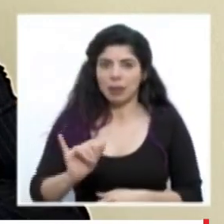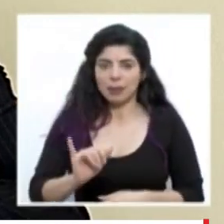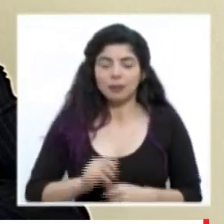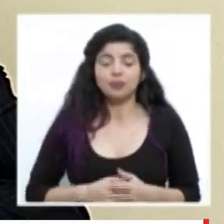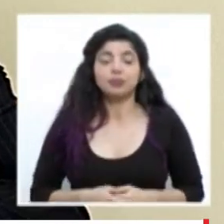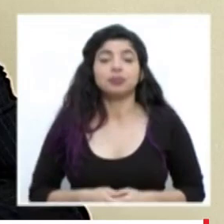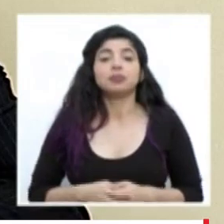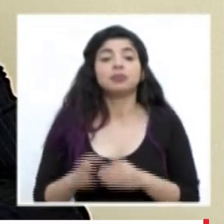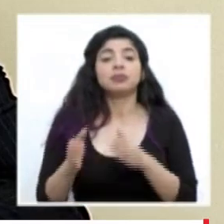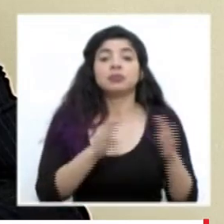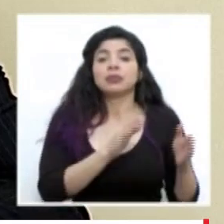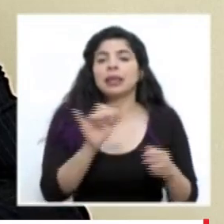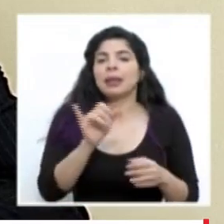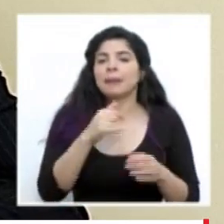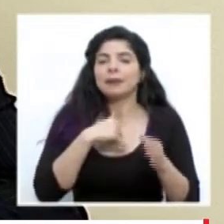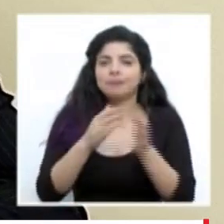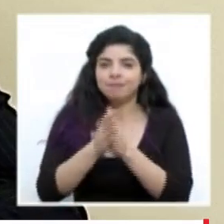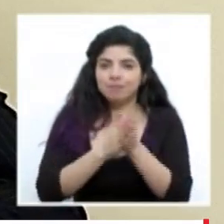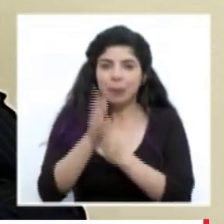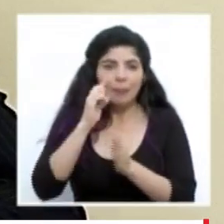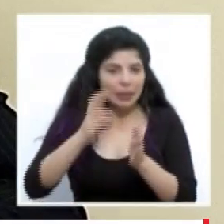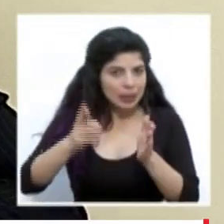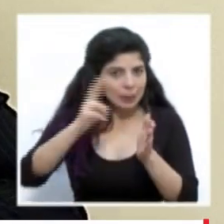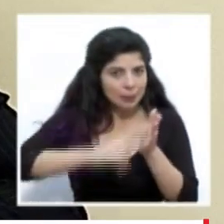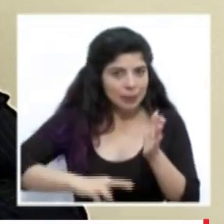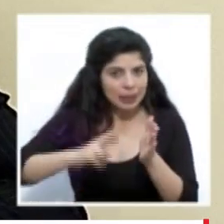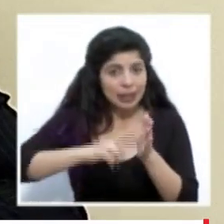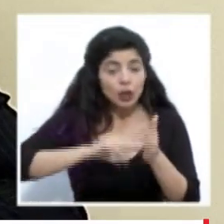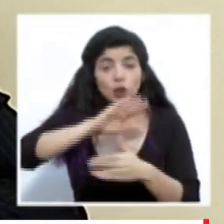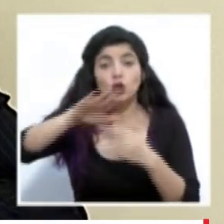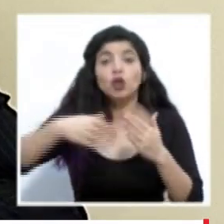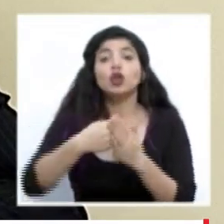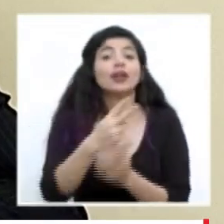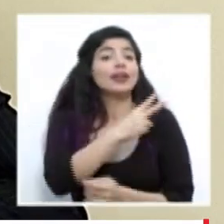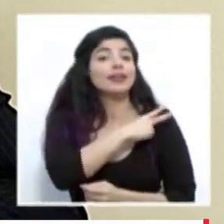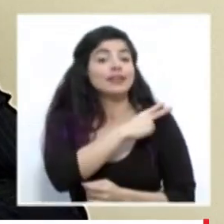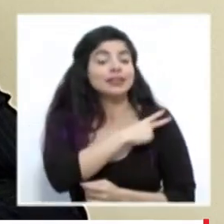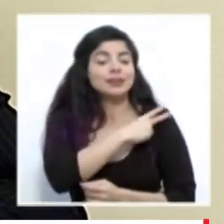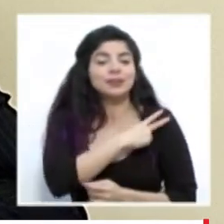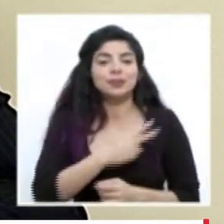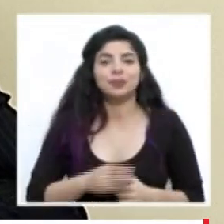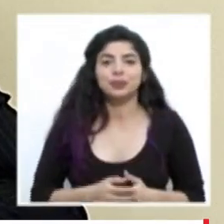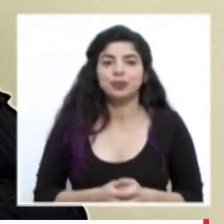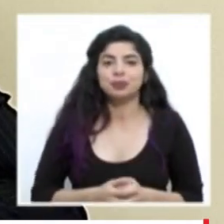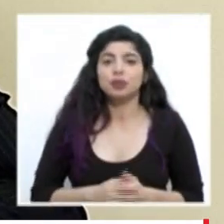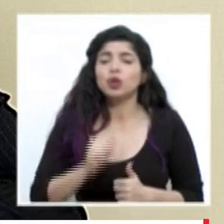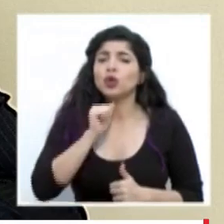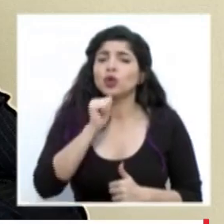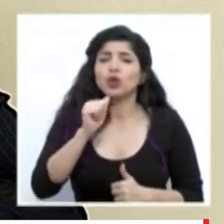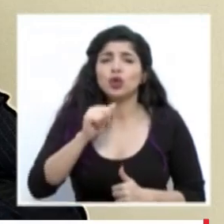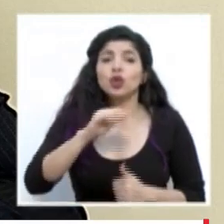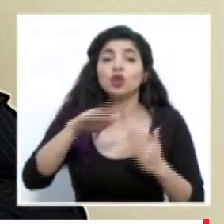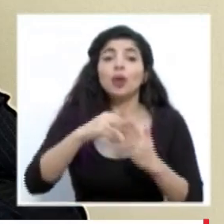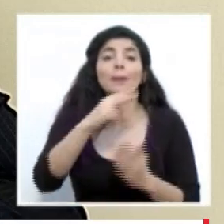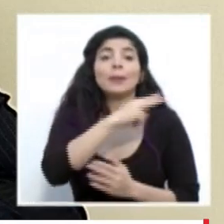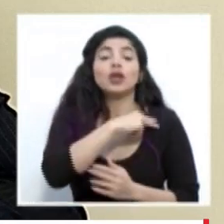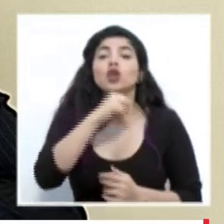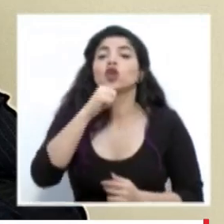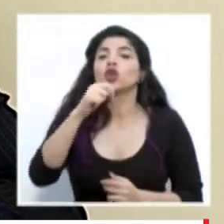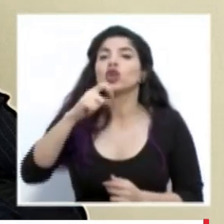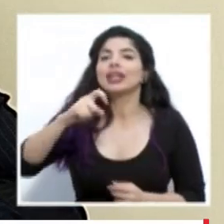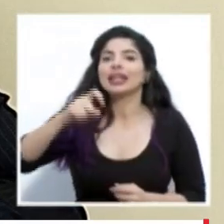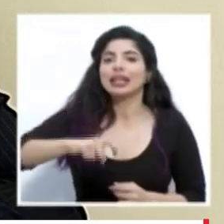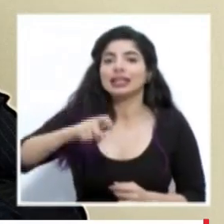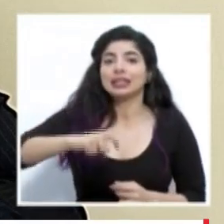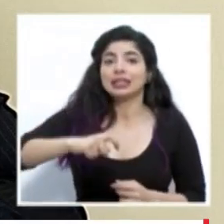También quiero aprovechar para reiterarles a todos los patronos que no se requiere, todos los patrones, no se requiere